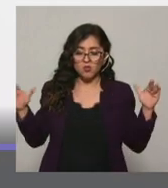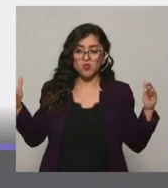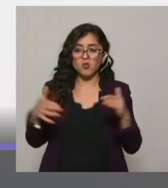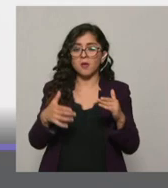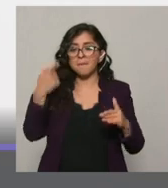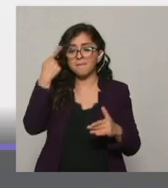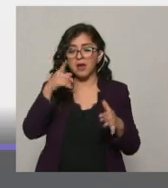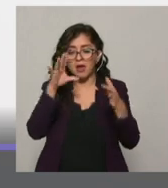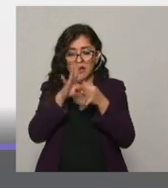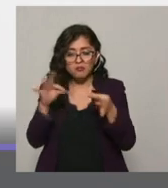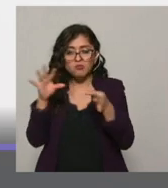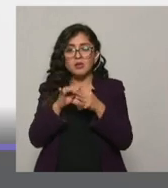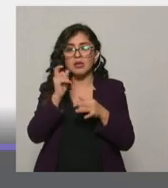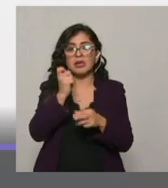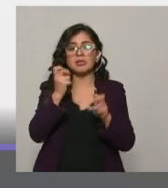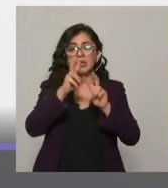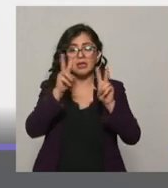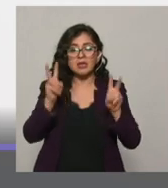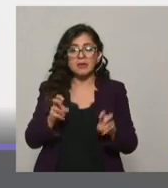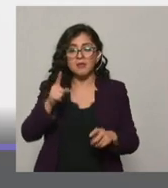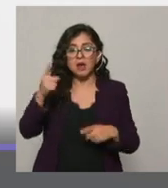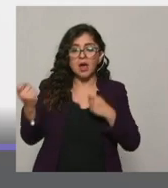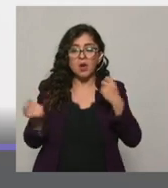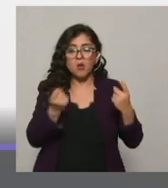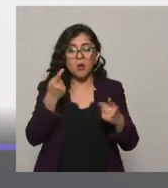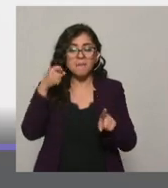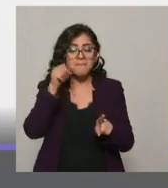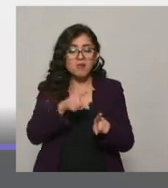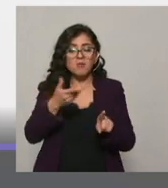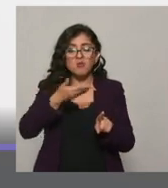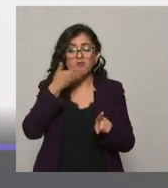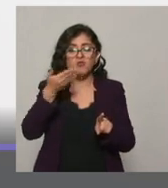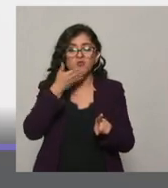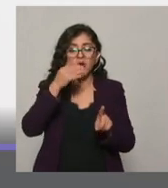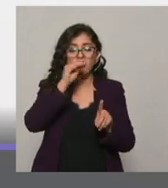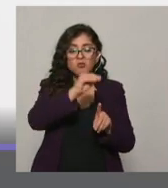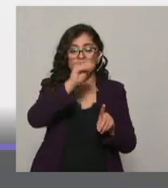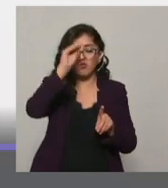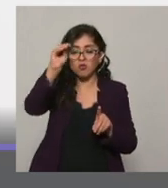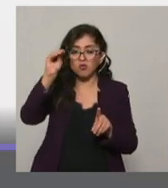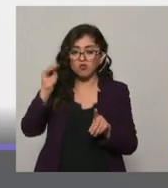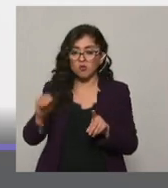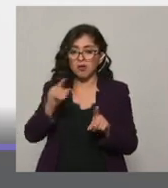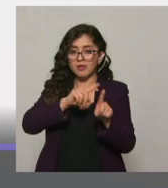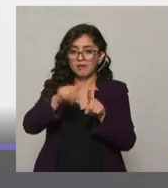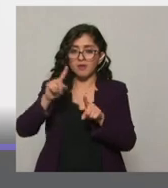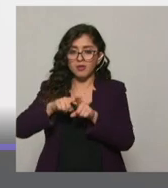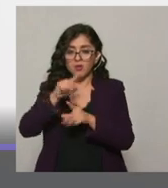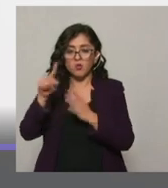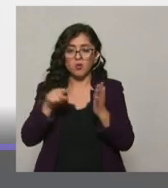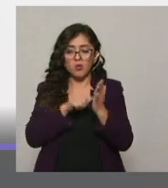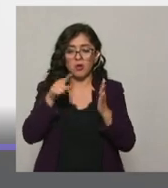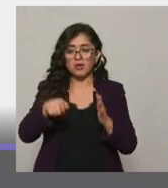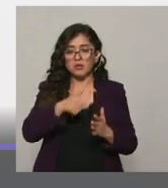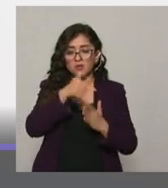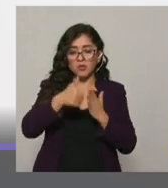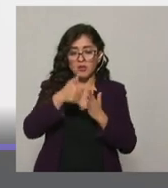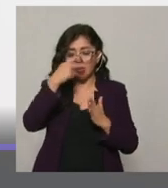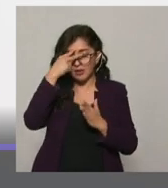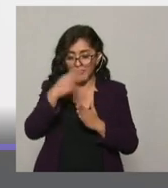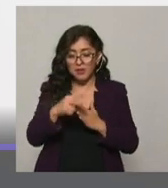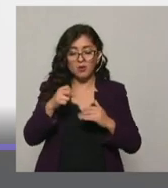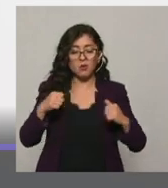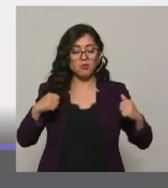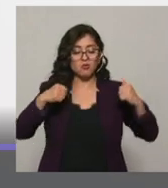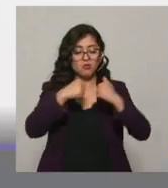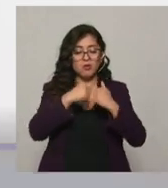justamente ese caso, porque ya se están viendo patrones en varios puntos de la Ciudad de México, colindantes con el Estado de